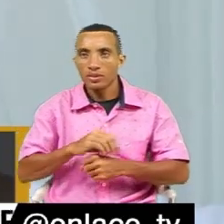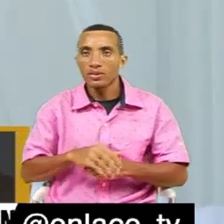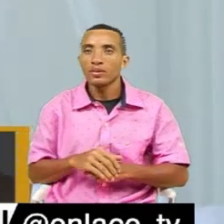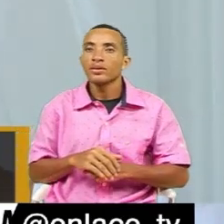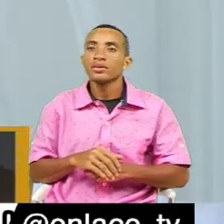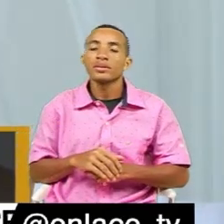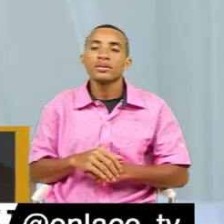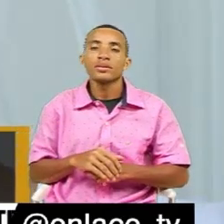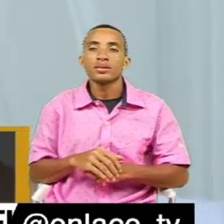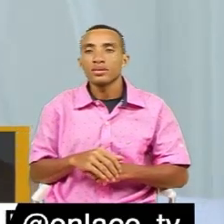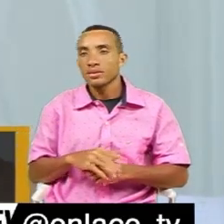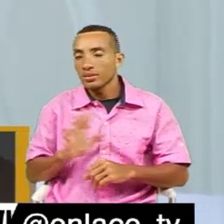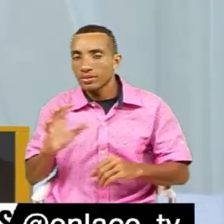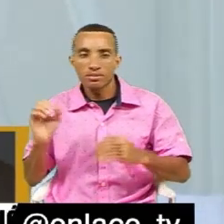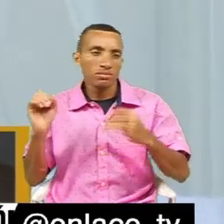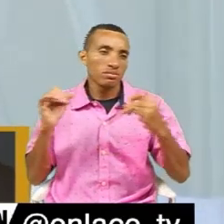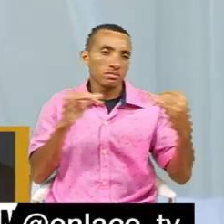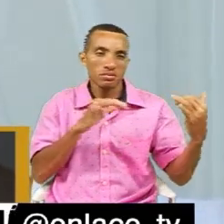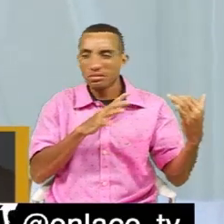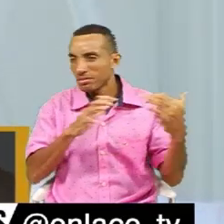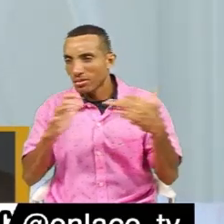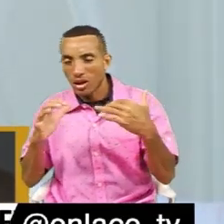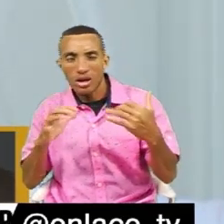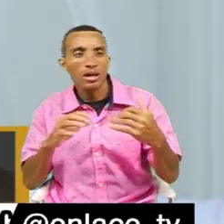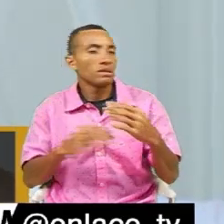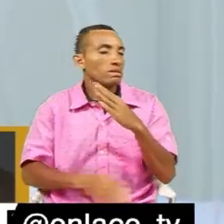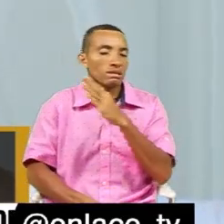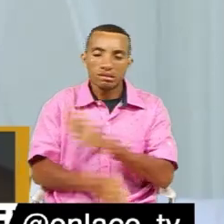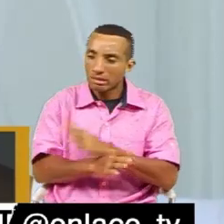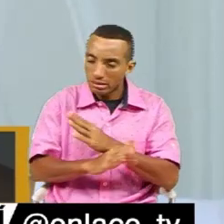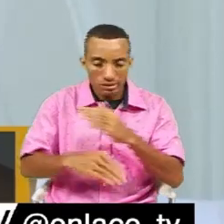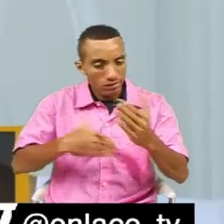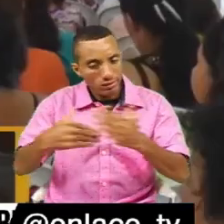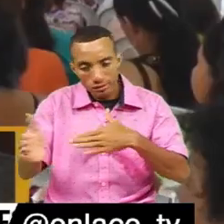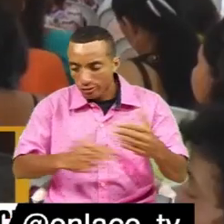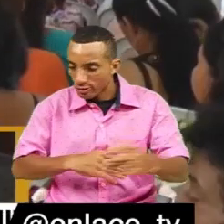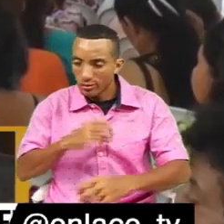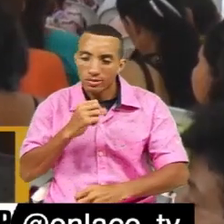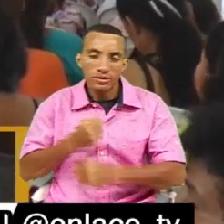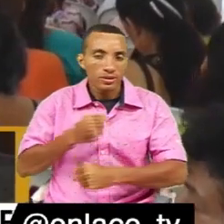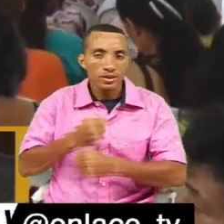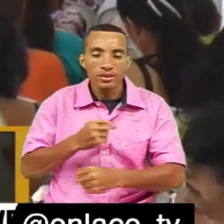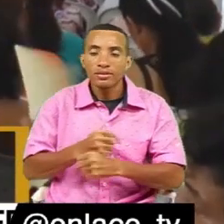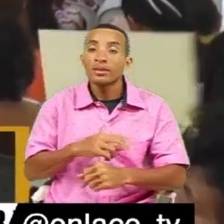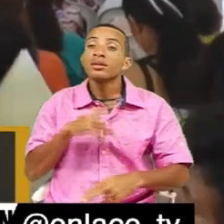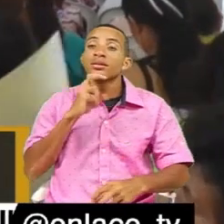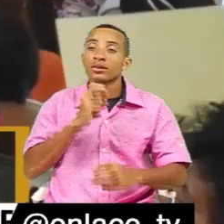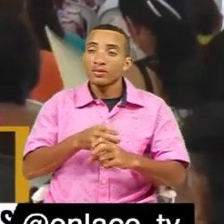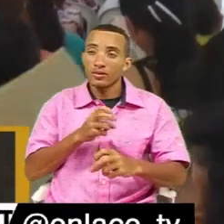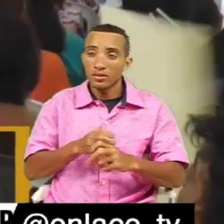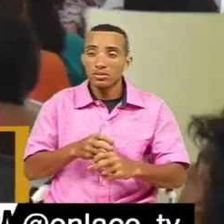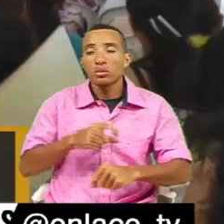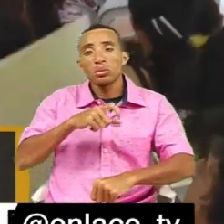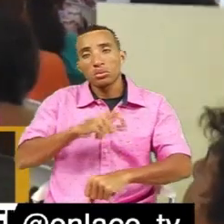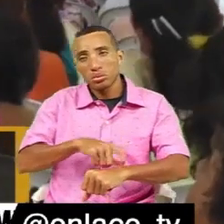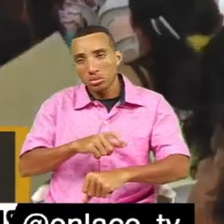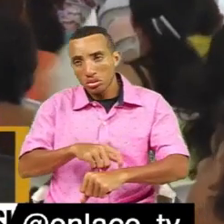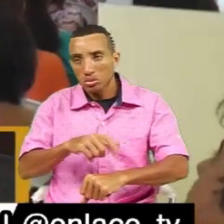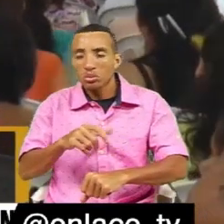sido atravesado por el conflicto. Hemos tenido momentos difíciles, muy difíciles, como momentos muy buenos, como